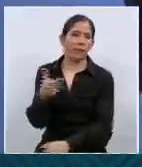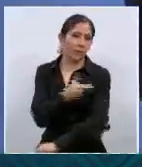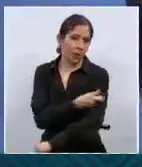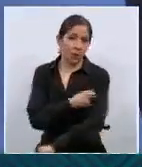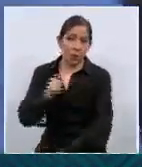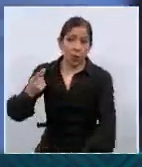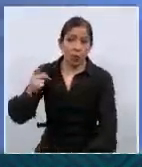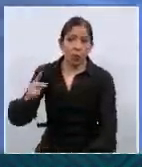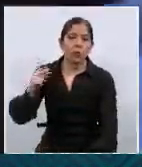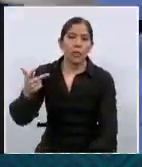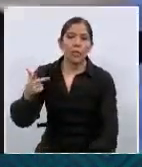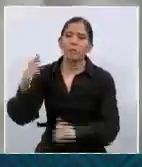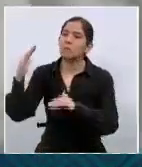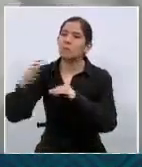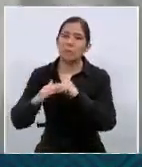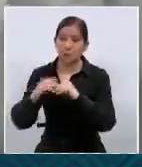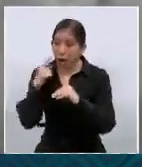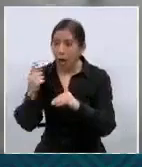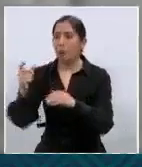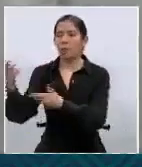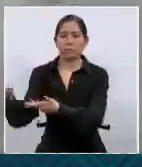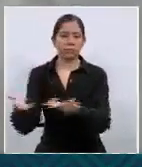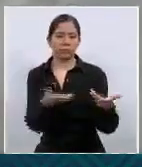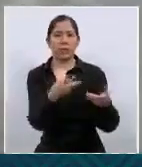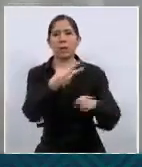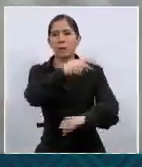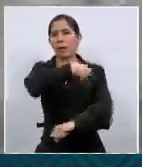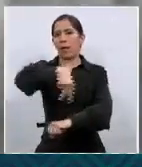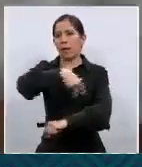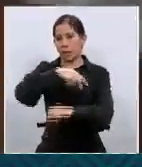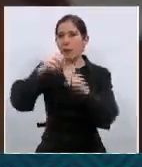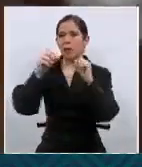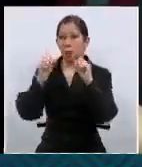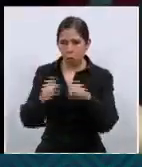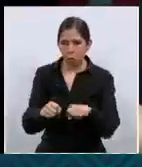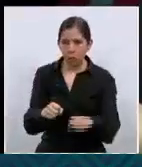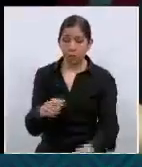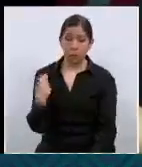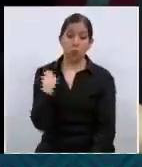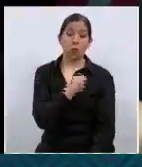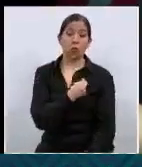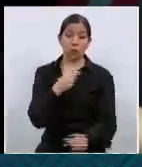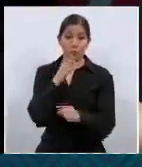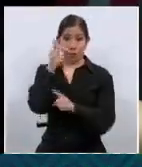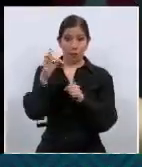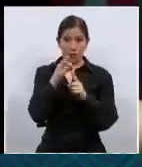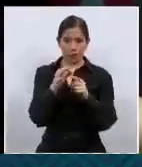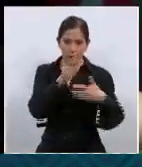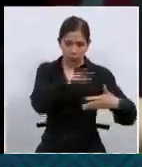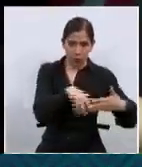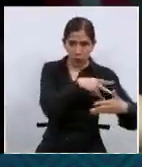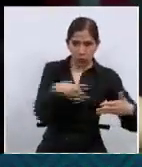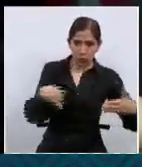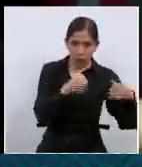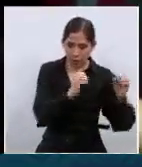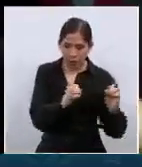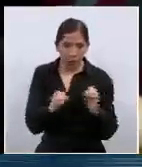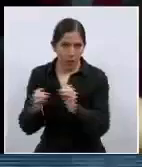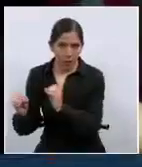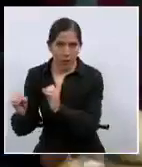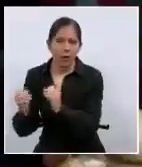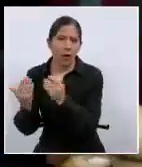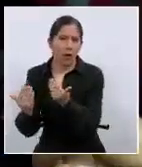con la tercera dosis mínimamente, ¿no? Para que puedan acceder incluso entonces a través de la FAP se está haciendo un cronograma y justamente este cronograma va a